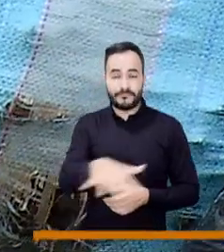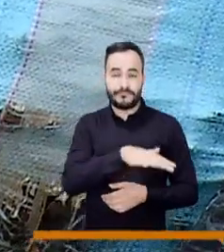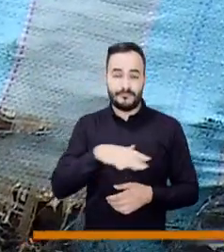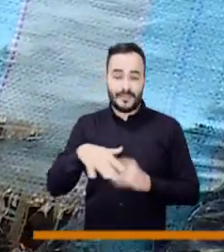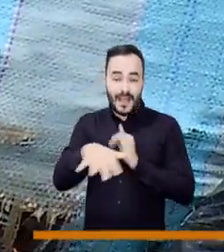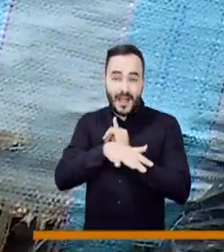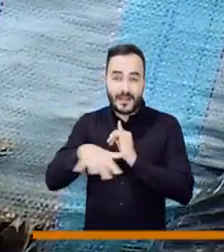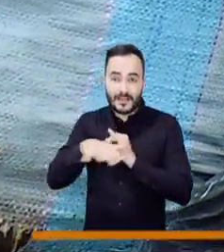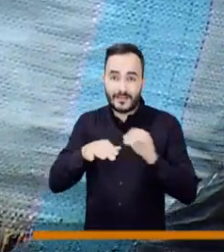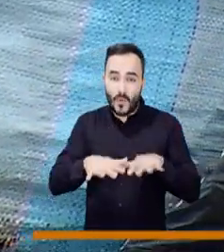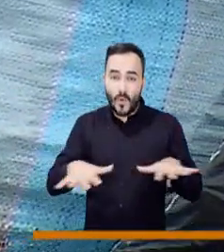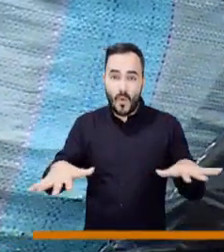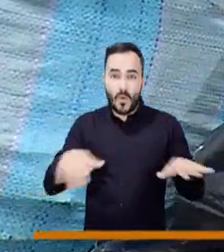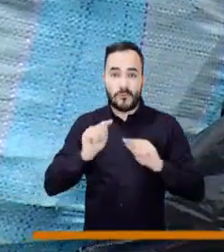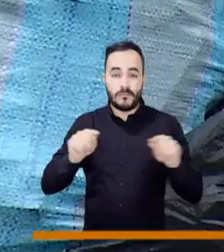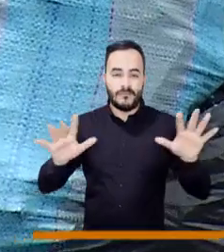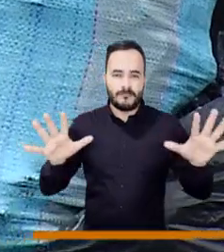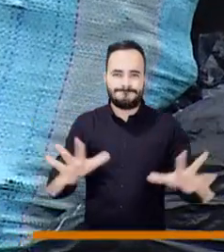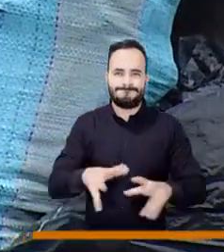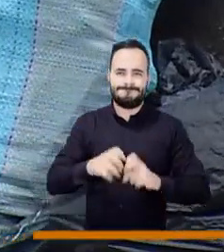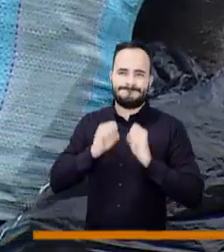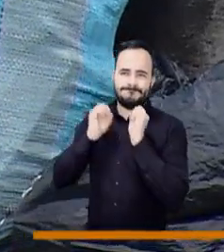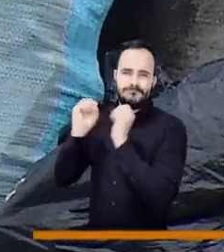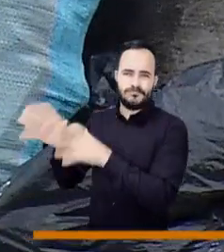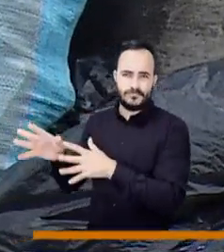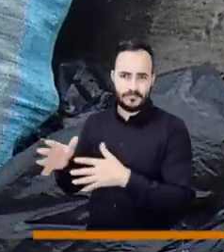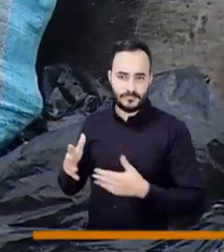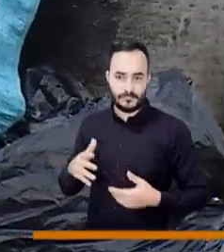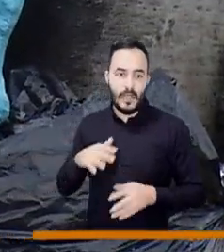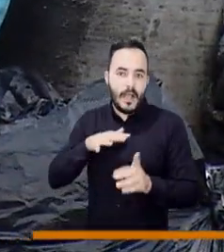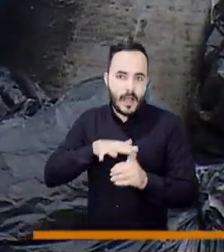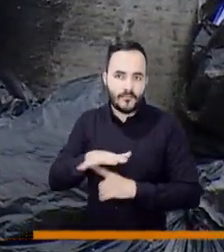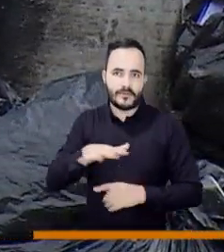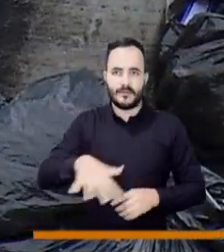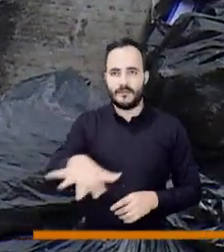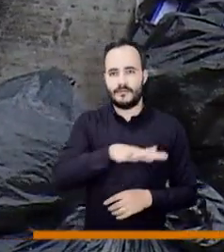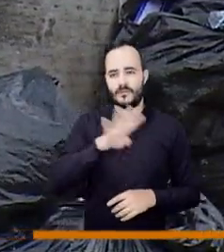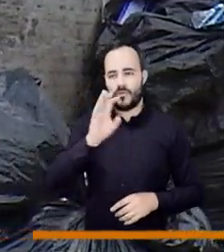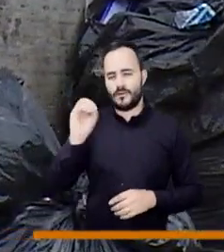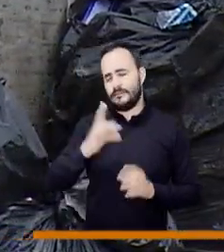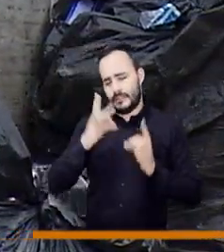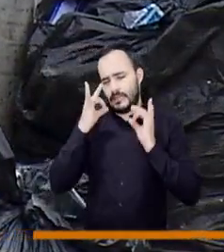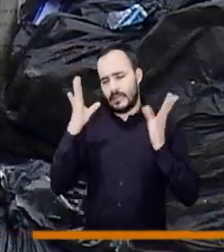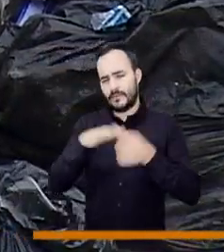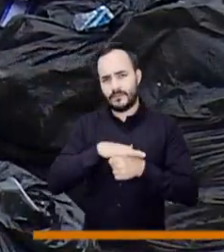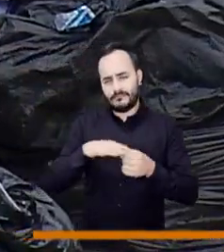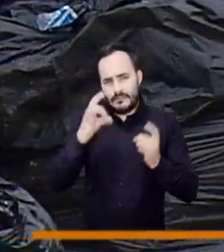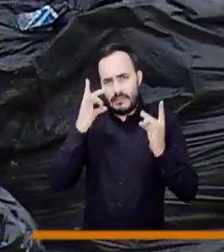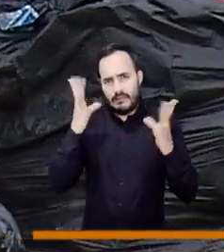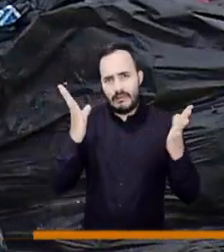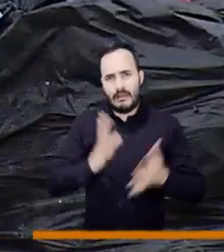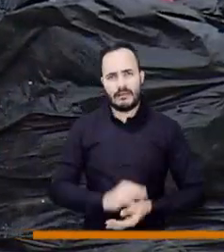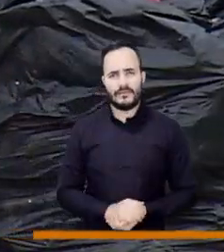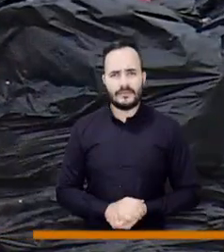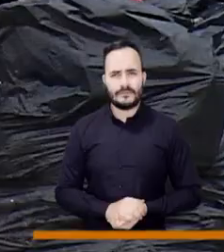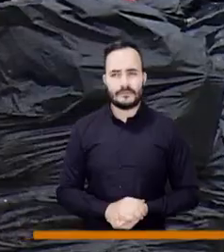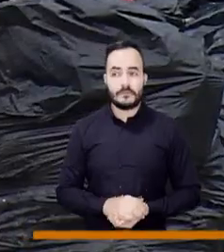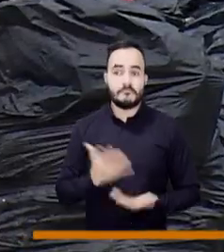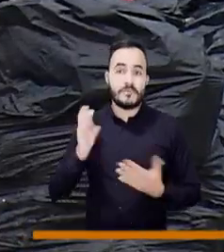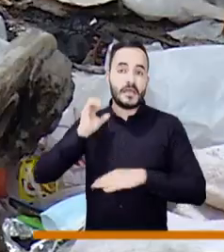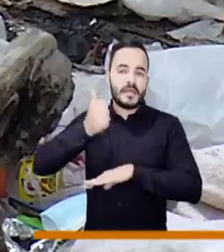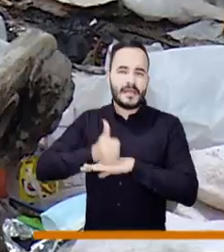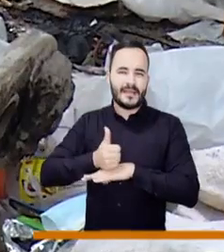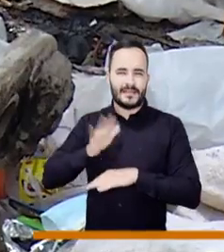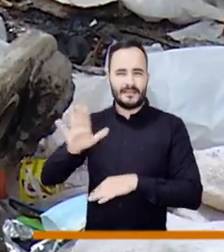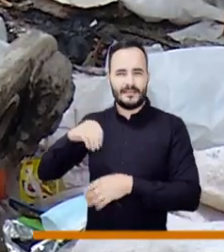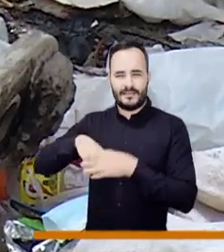que llevan la basura al vaso de Altair. Es gravísimo la situación. Usted imagina, y el